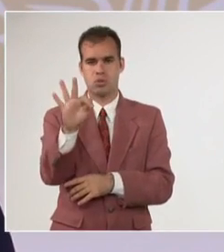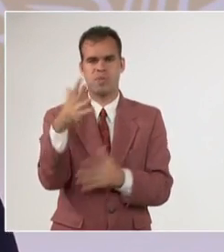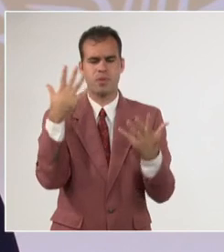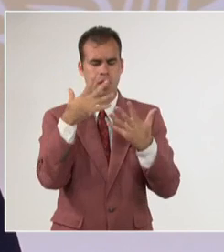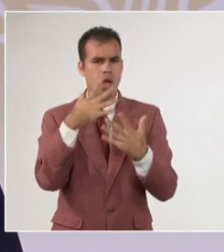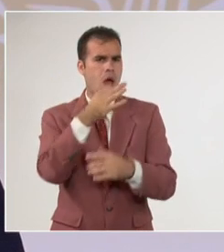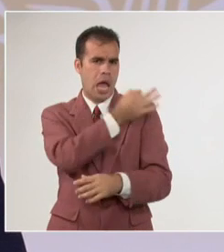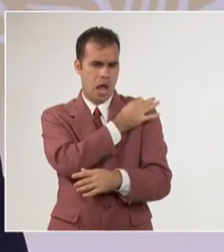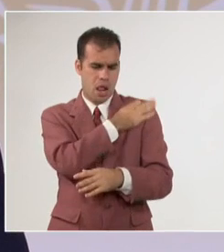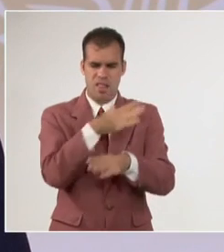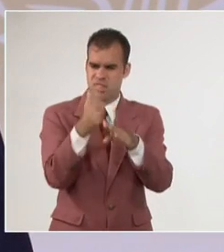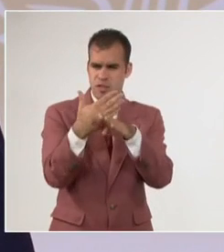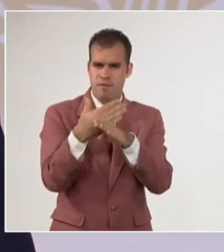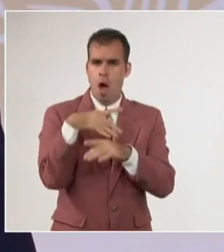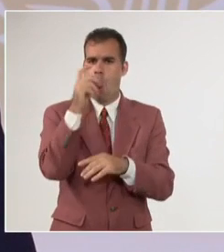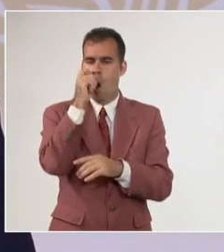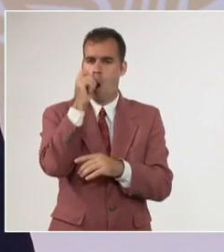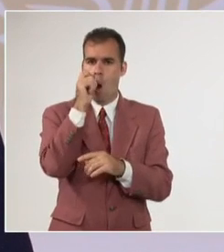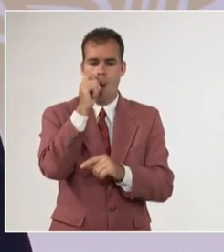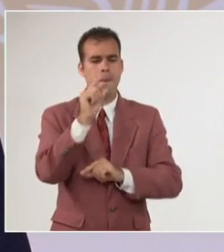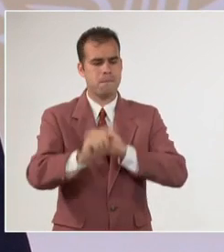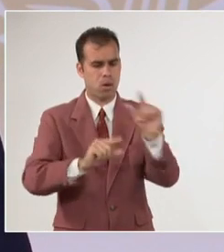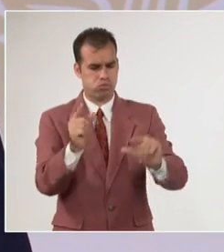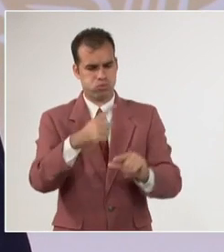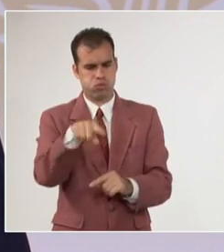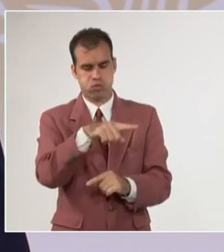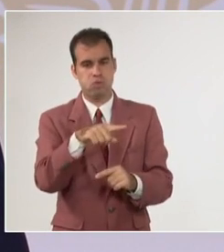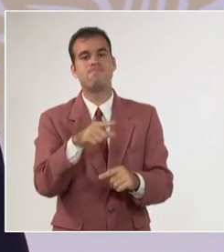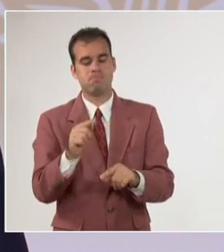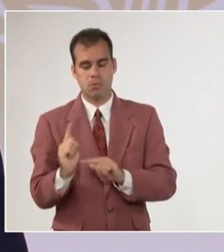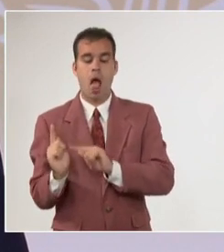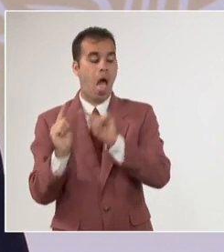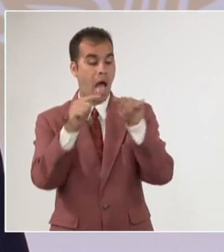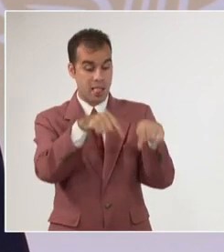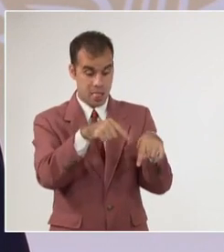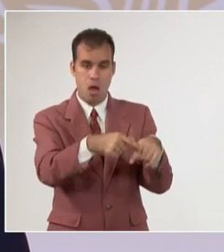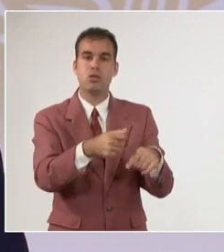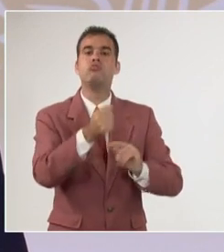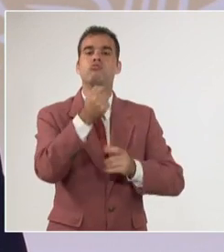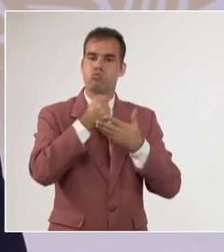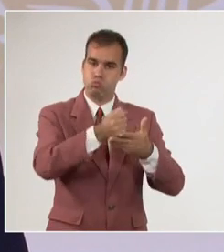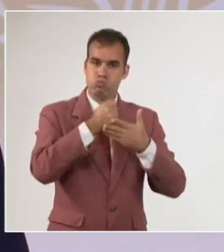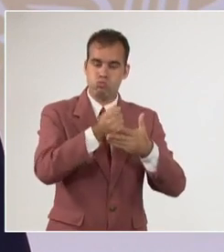Ampundía, Juan Valentín Amador, Jerónimo Cardona, Manuel Fernández